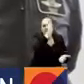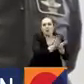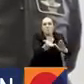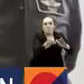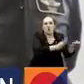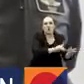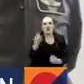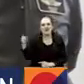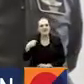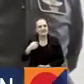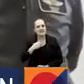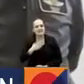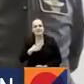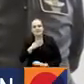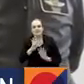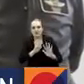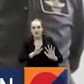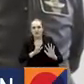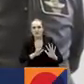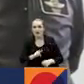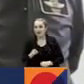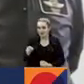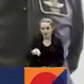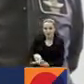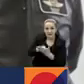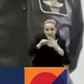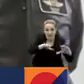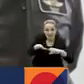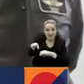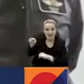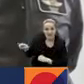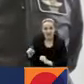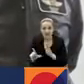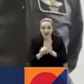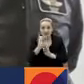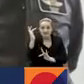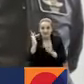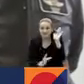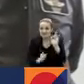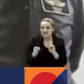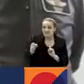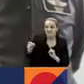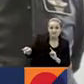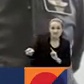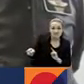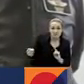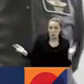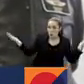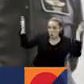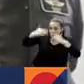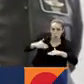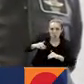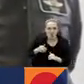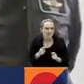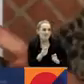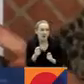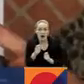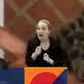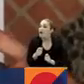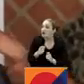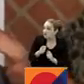O cesan en su actuar criminal y se desmovilizan, o la acción legítima y legal del Estado colombiano irá tras